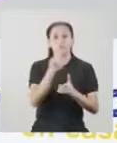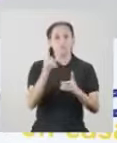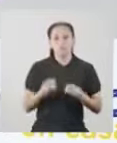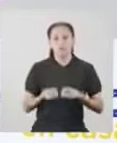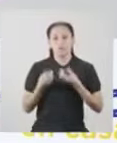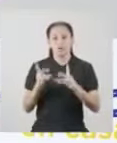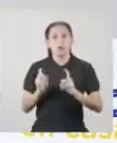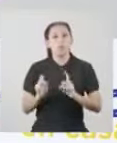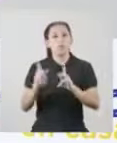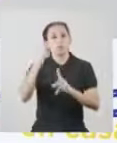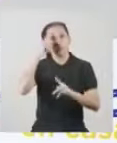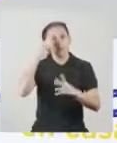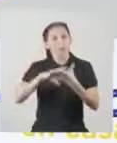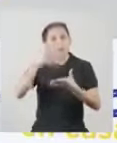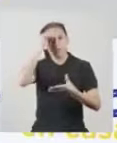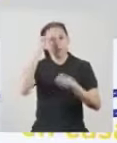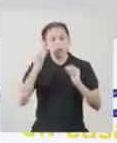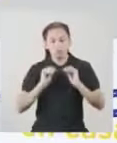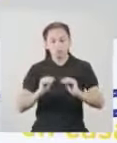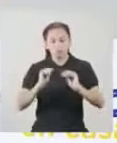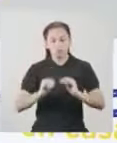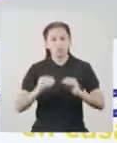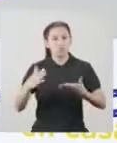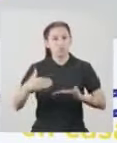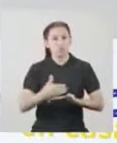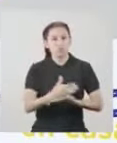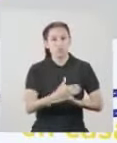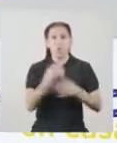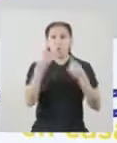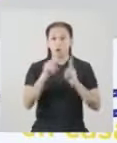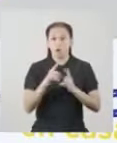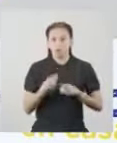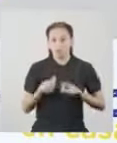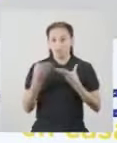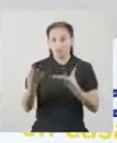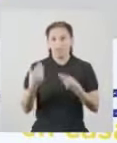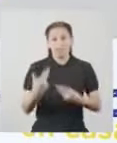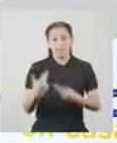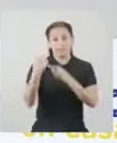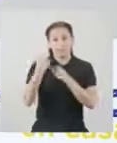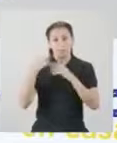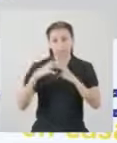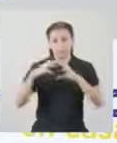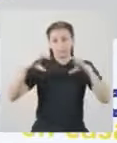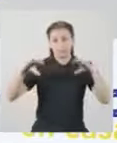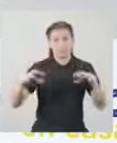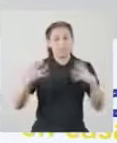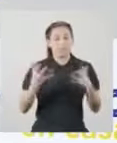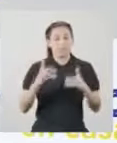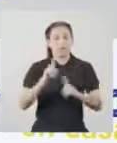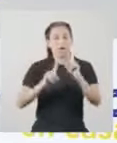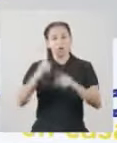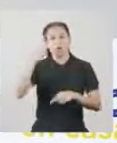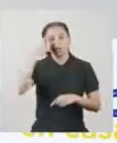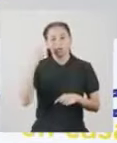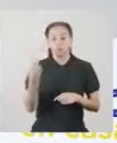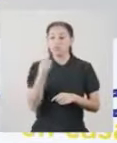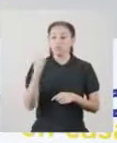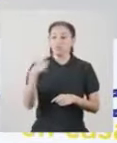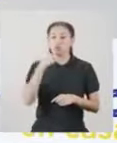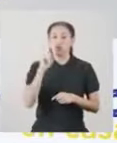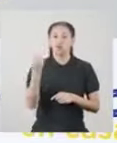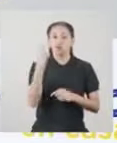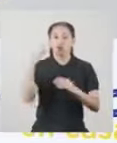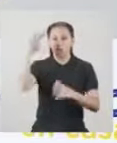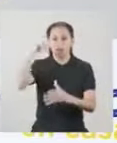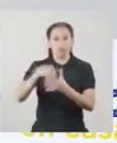han dado oportunidades para aprender sobre el cultivo o crianza de las truchas Cuando se distribuyen las tareas con la idea tradicional de que las mujeres